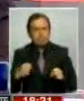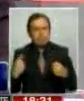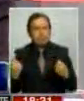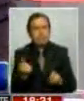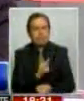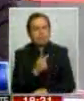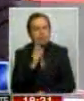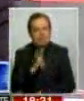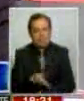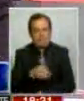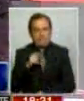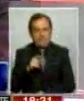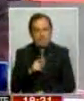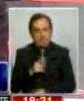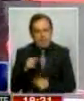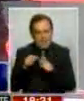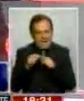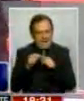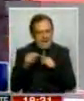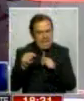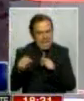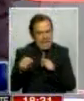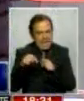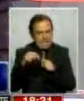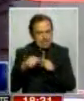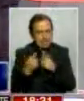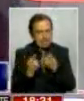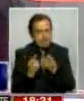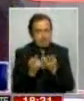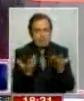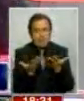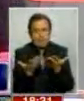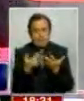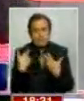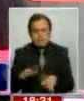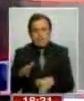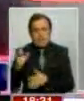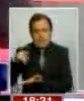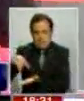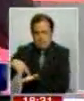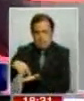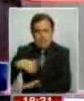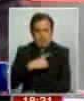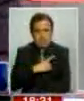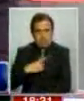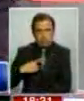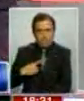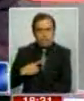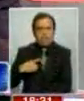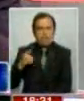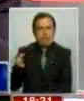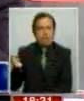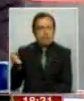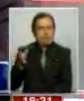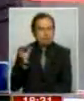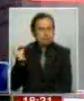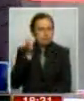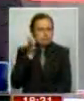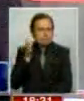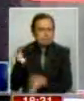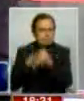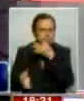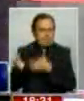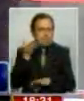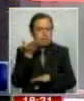de que hay que avanzar en esta línea. Ahora, ¿qué es lo que ocurre? Y que es lo que hemos estado escuchando en la Cámara de Diputados, es básicamente las solicitudes que le han